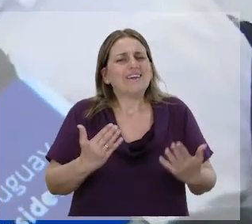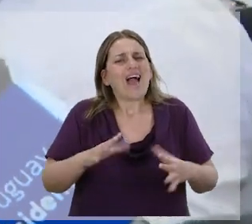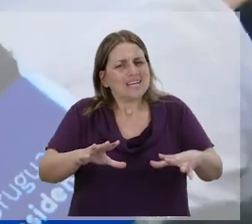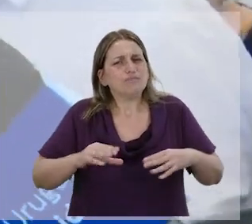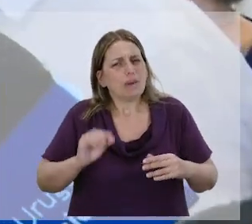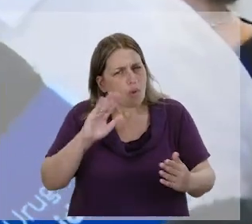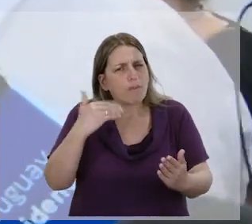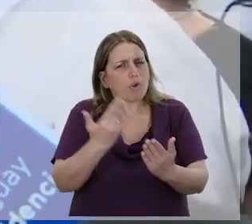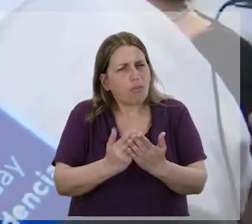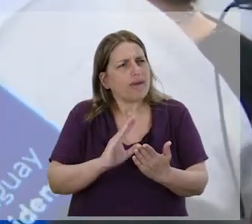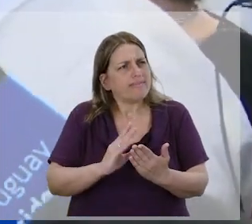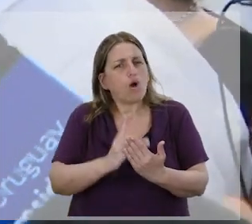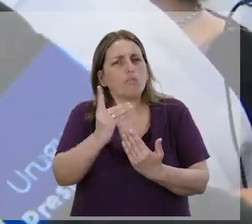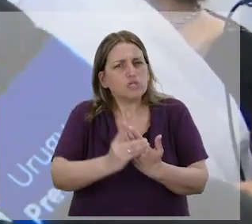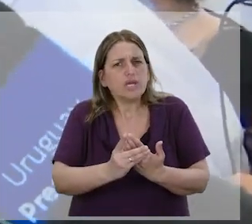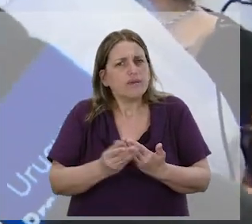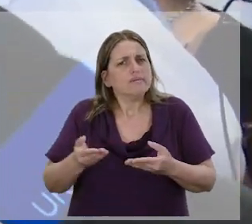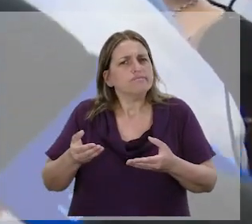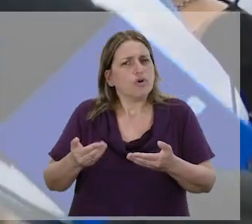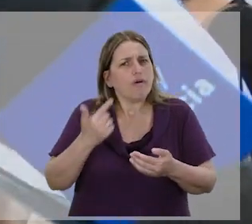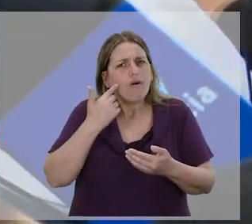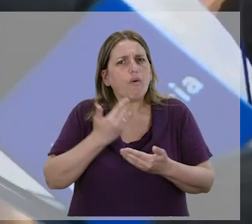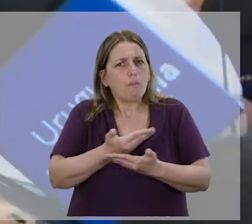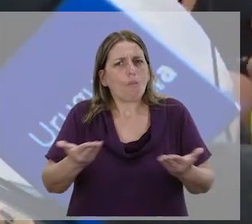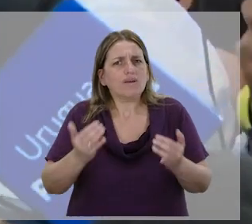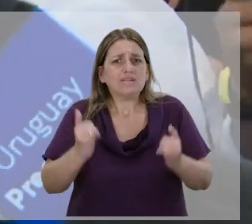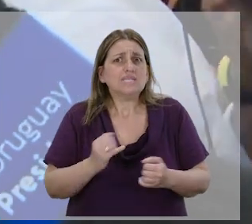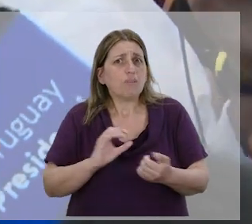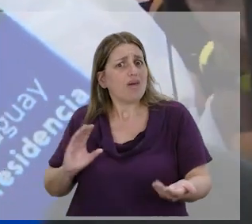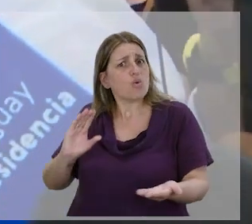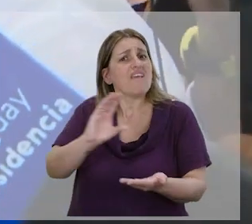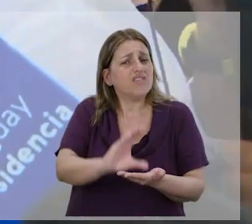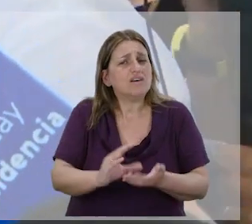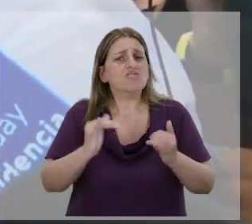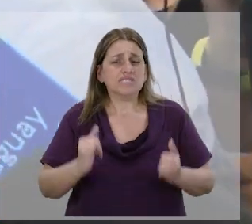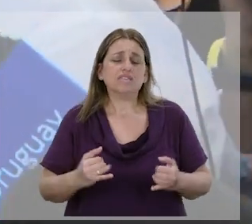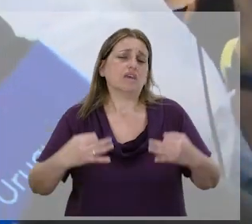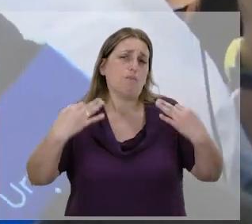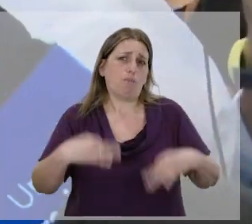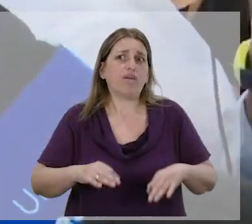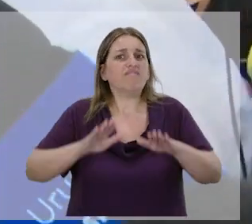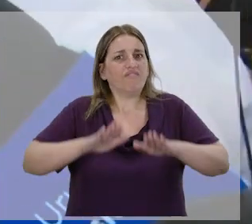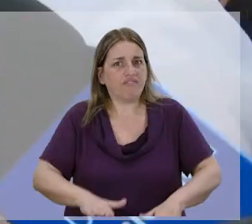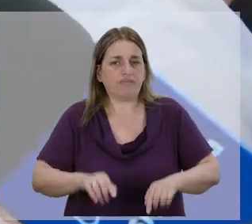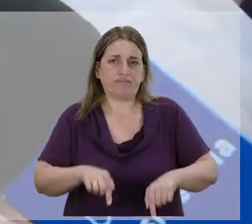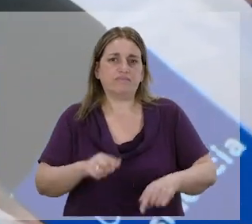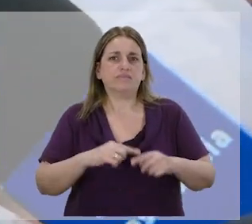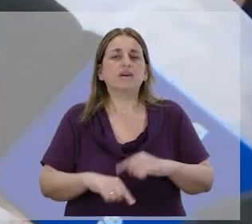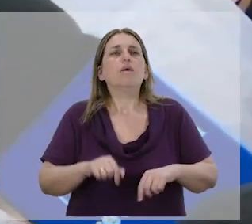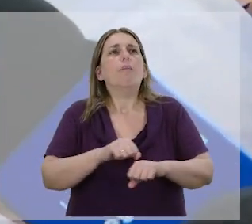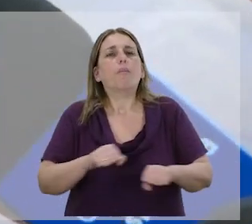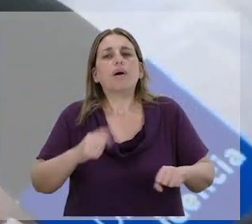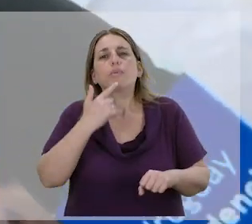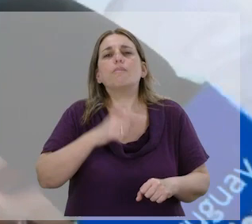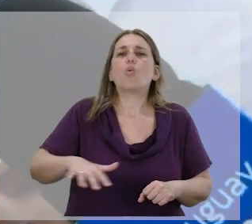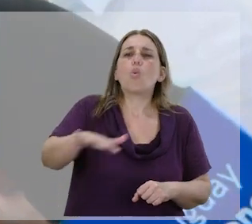cerrados a ningún proyecto que tenga sentido desde el punto de vista que realmente haya una inversión que sea anclaje de esa